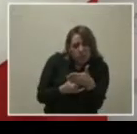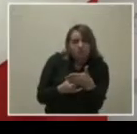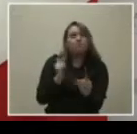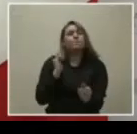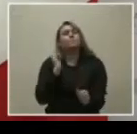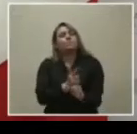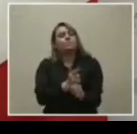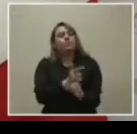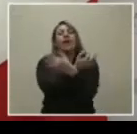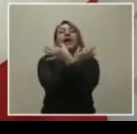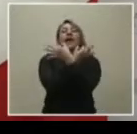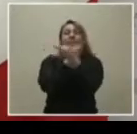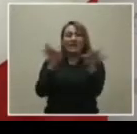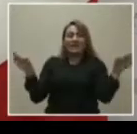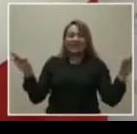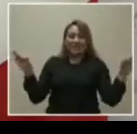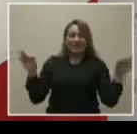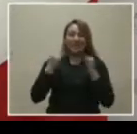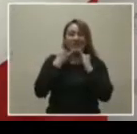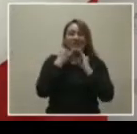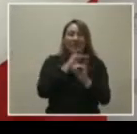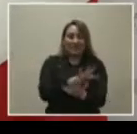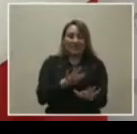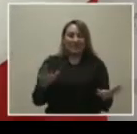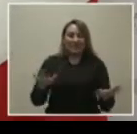estaría informando de la inquietud que sabemos pues que todos tienen.